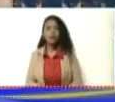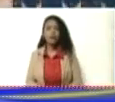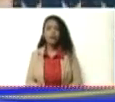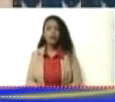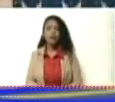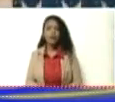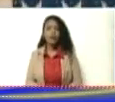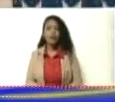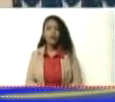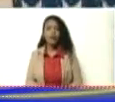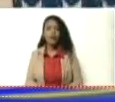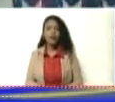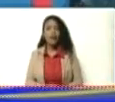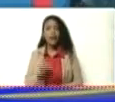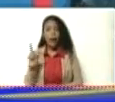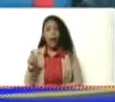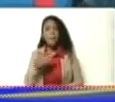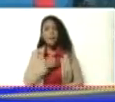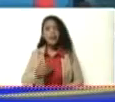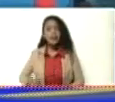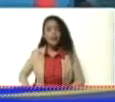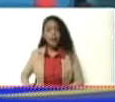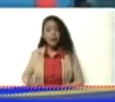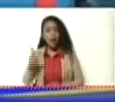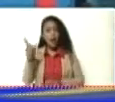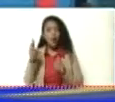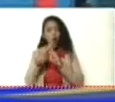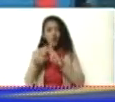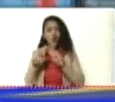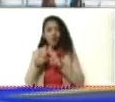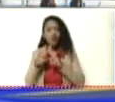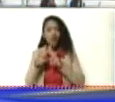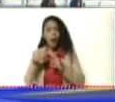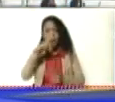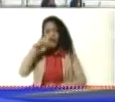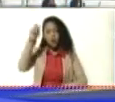que Joe Biden conoce, Nicolás Maduro Moro.